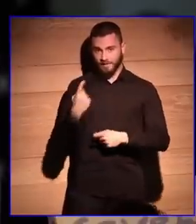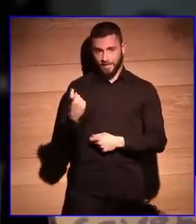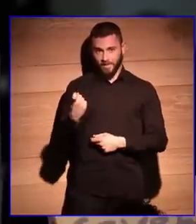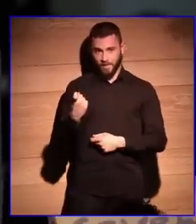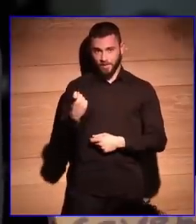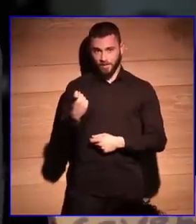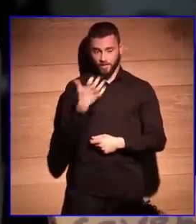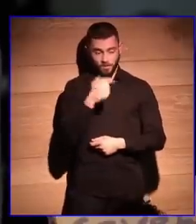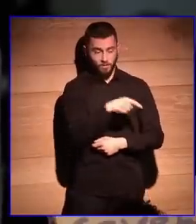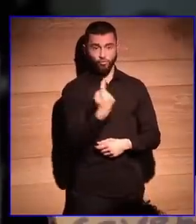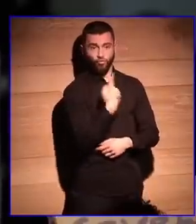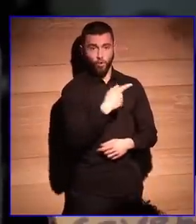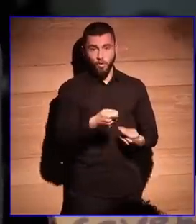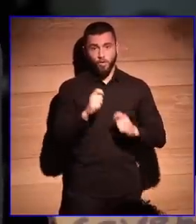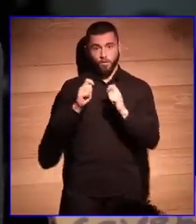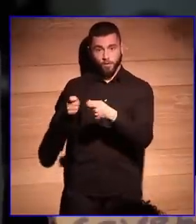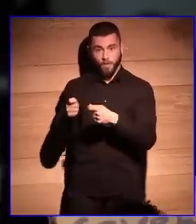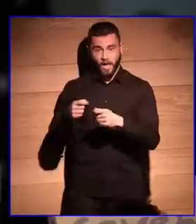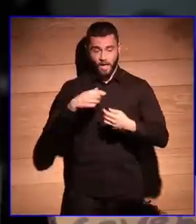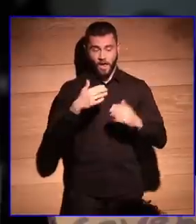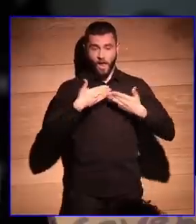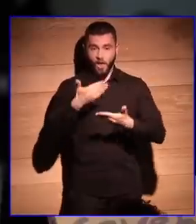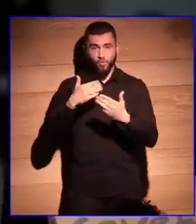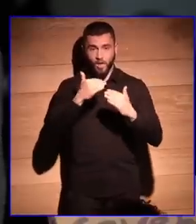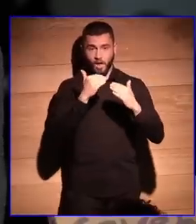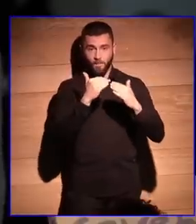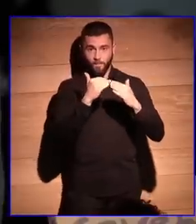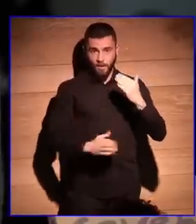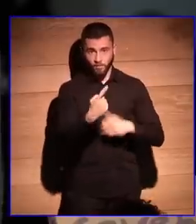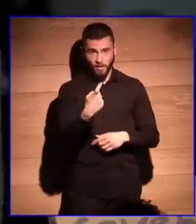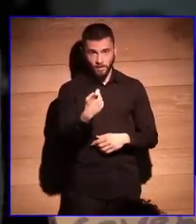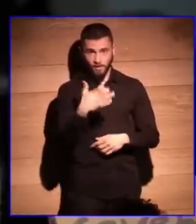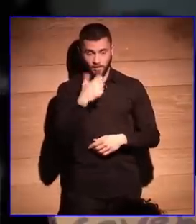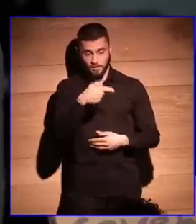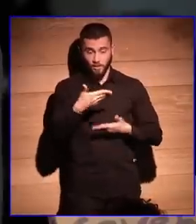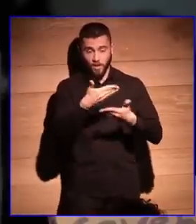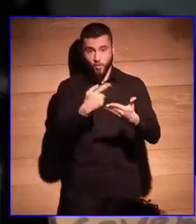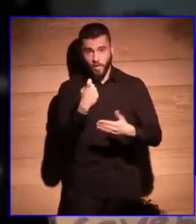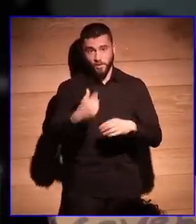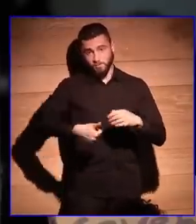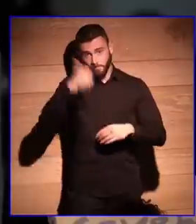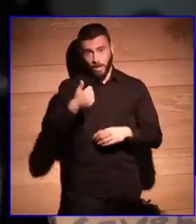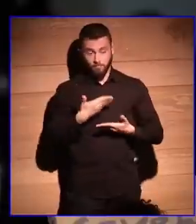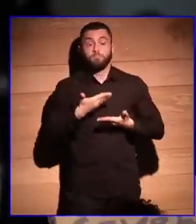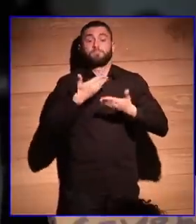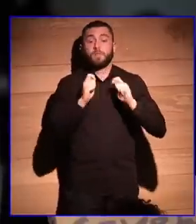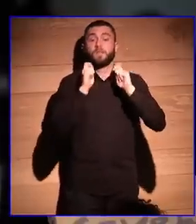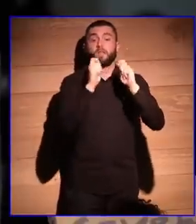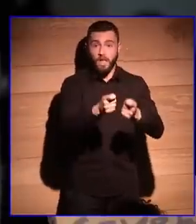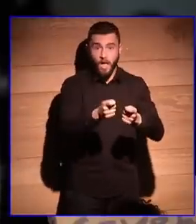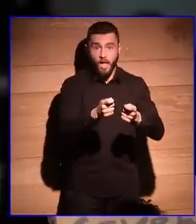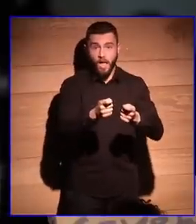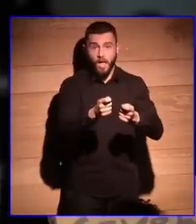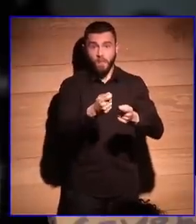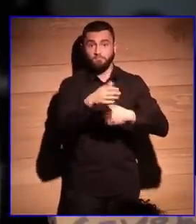alguien ya lo hace por sí solo, necesita menos ayuda, ya, alguien necesita mucho más ayuda, se le da. Sí. Y si al final las cosas salen bien, así